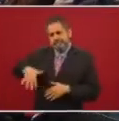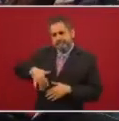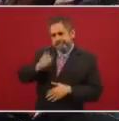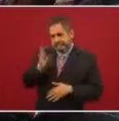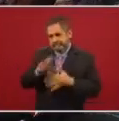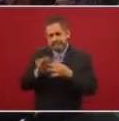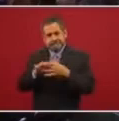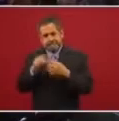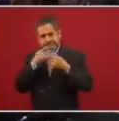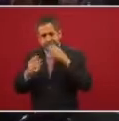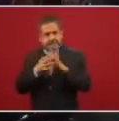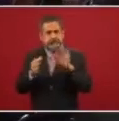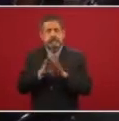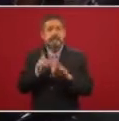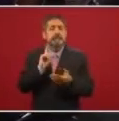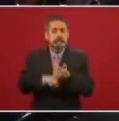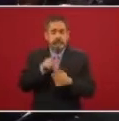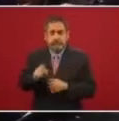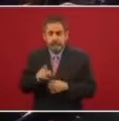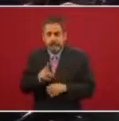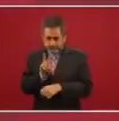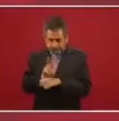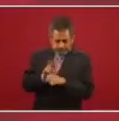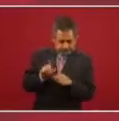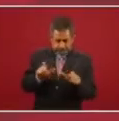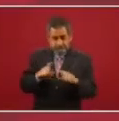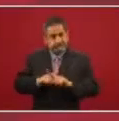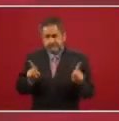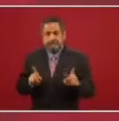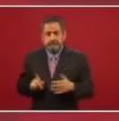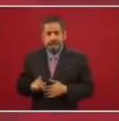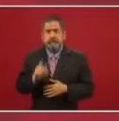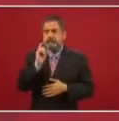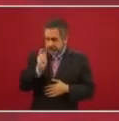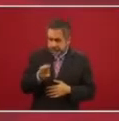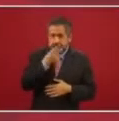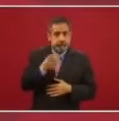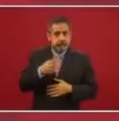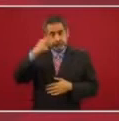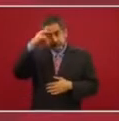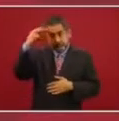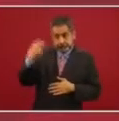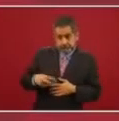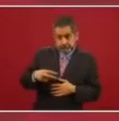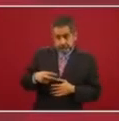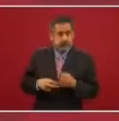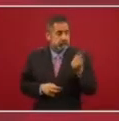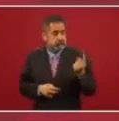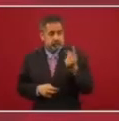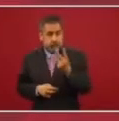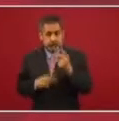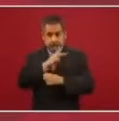sino también los cambios en la vigilancia epidemiológica por cierto méxico es uno de tres países